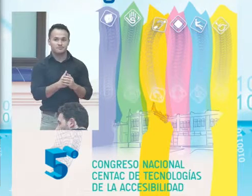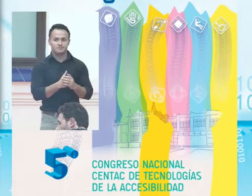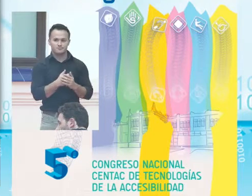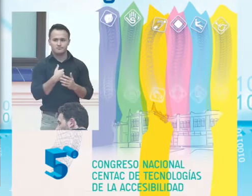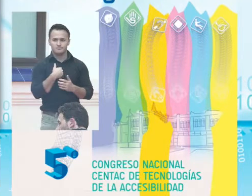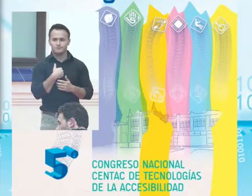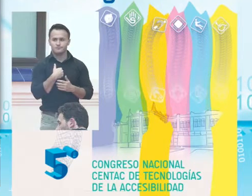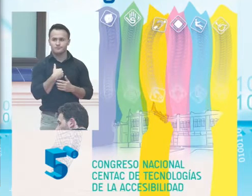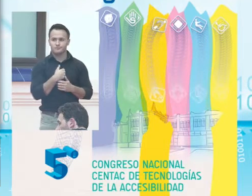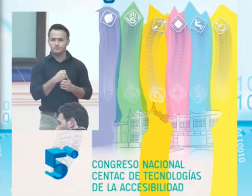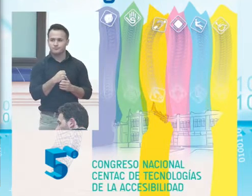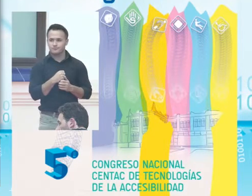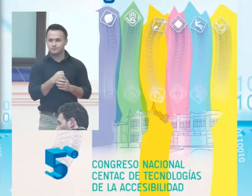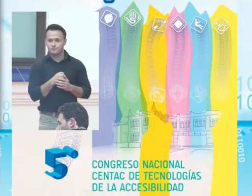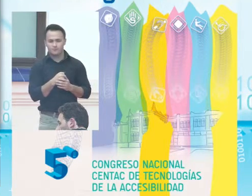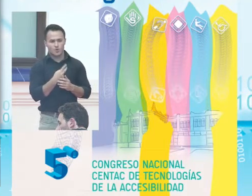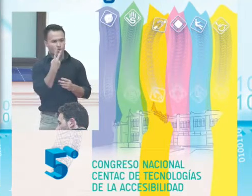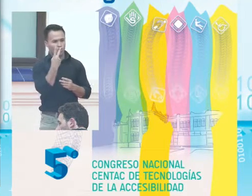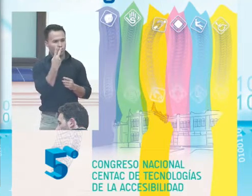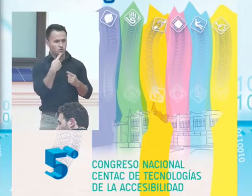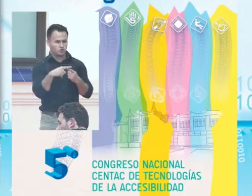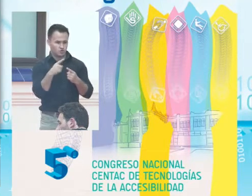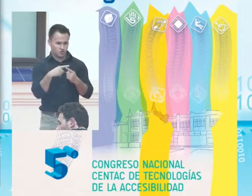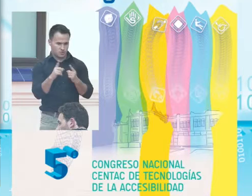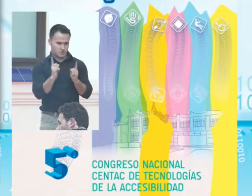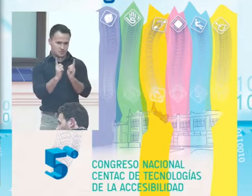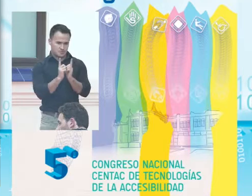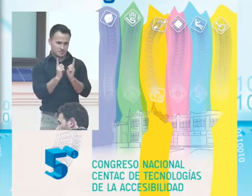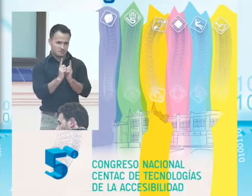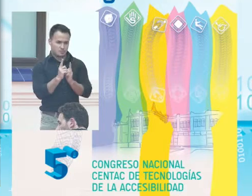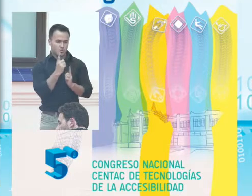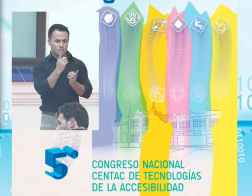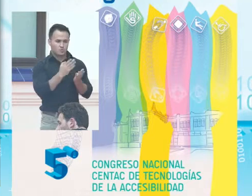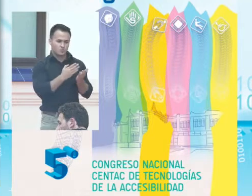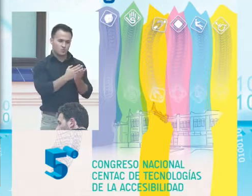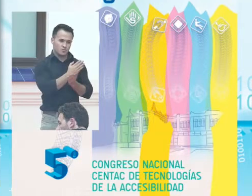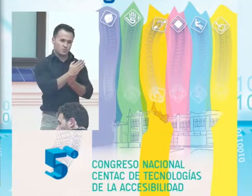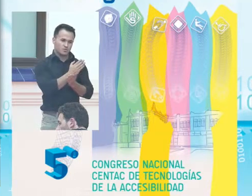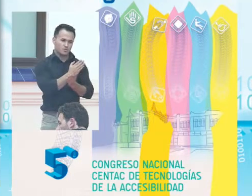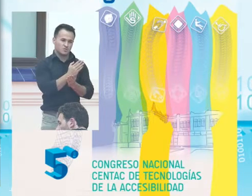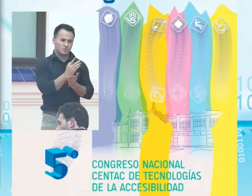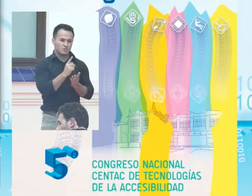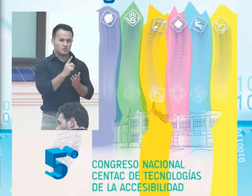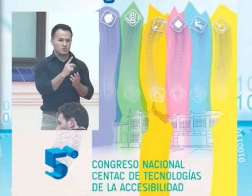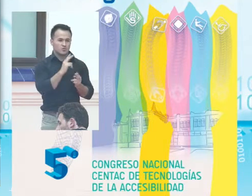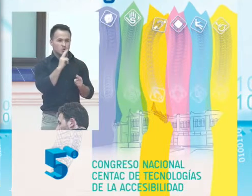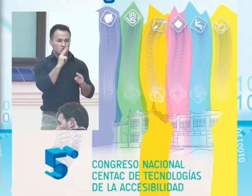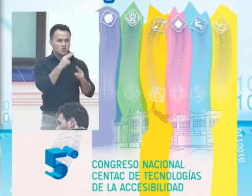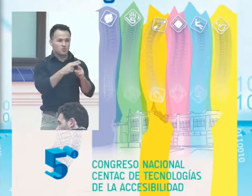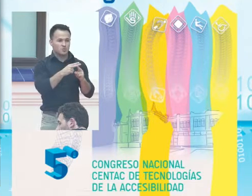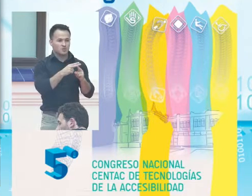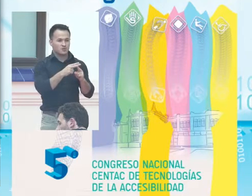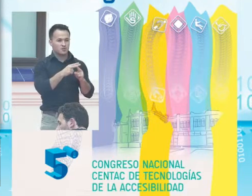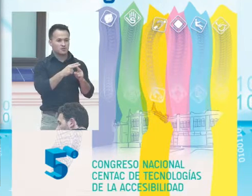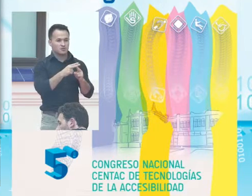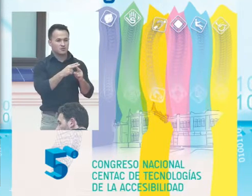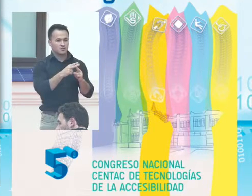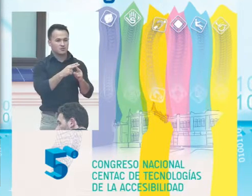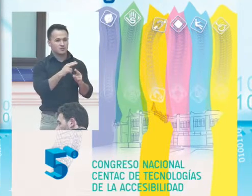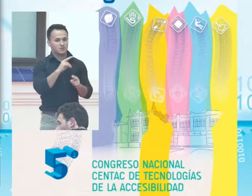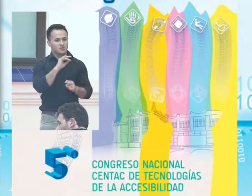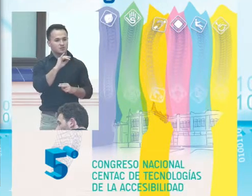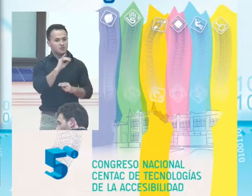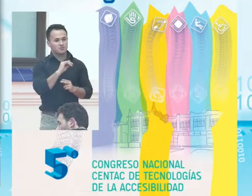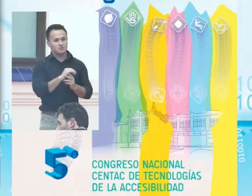Voy a hablar de 2 cosas pequeñas. Uno es una especificación, una cosa que se llama long desk. Es una